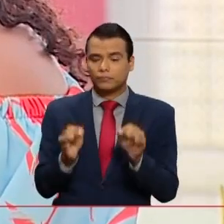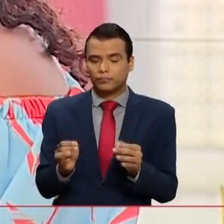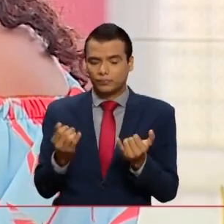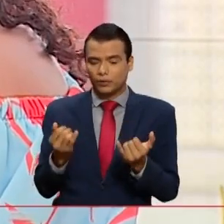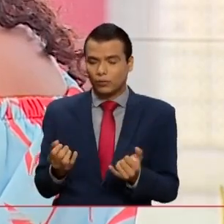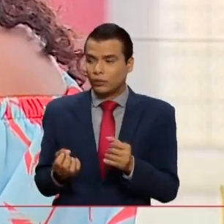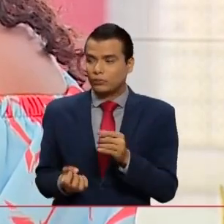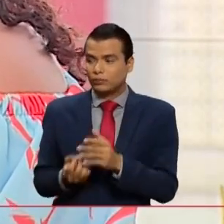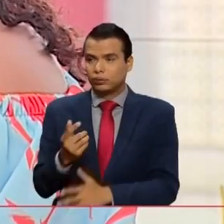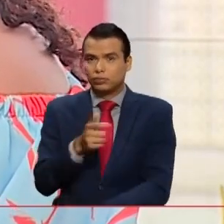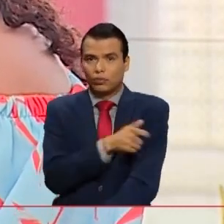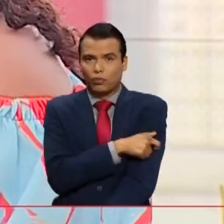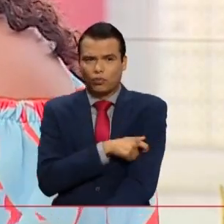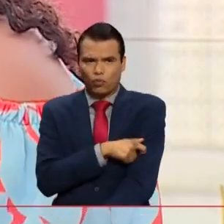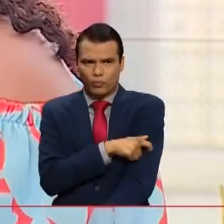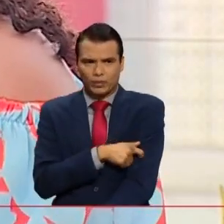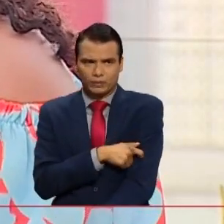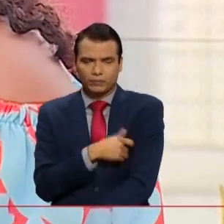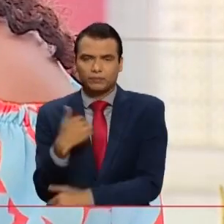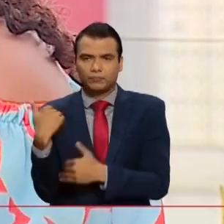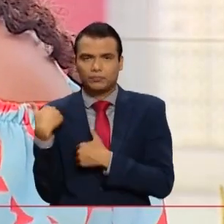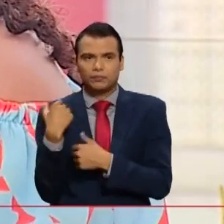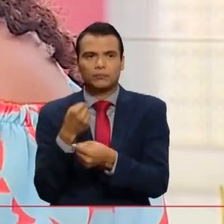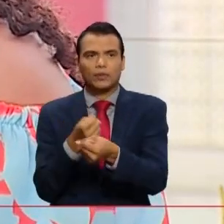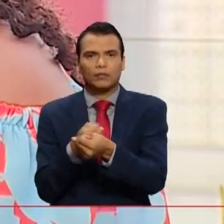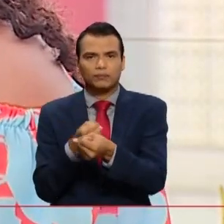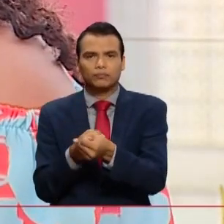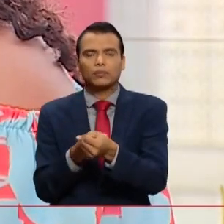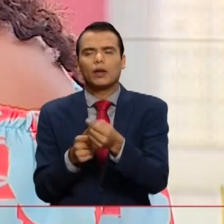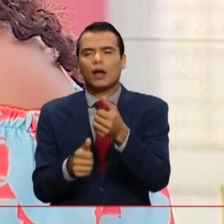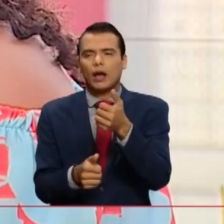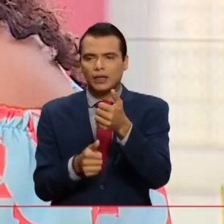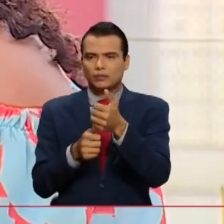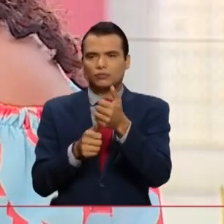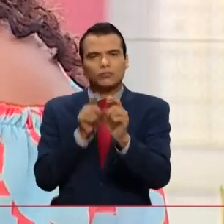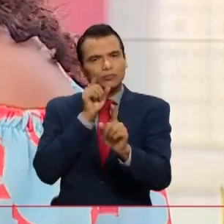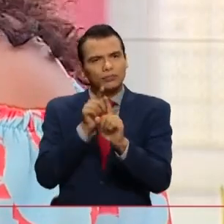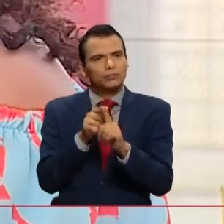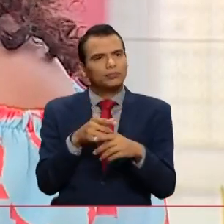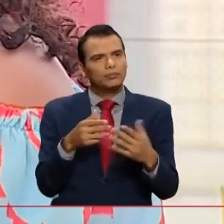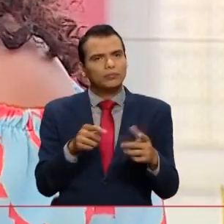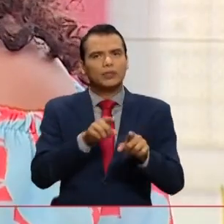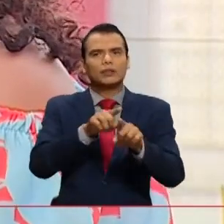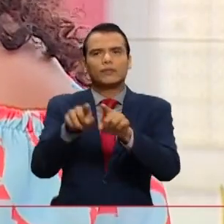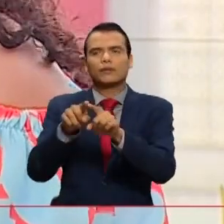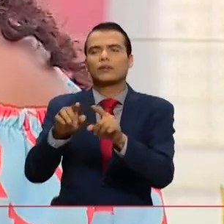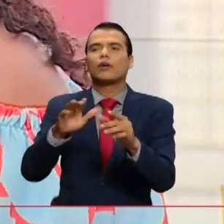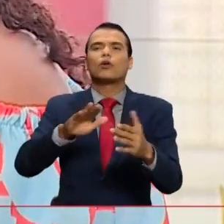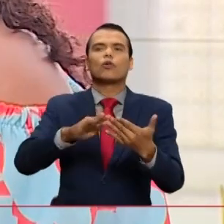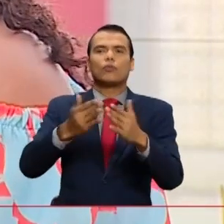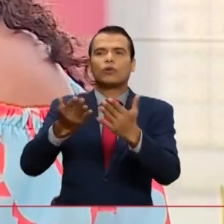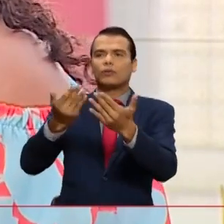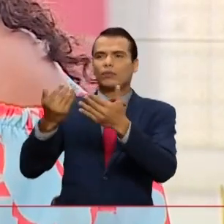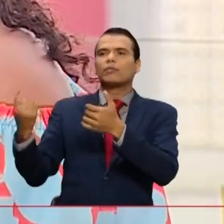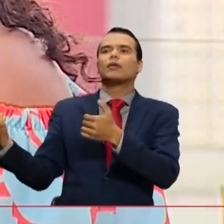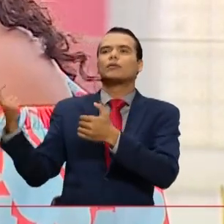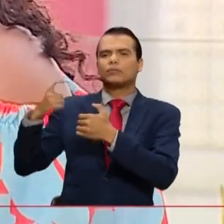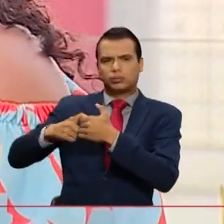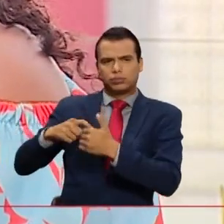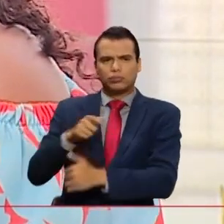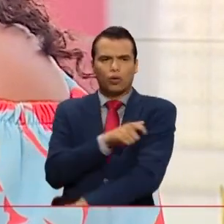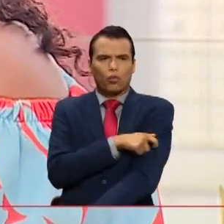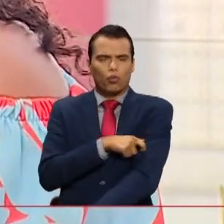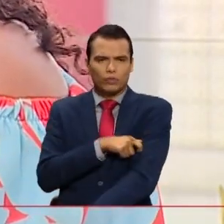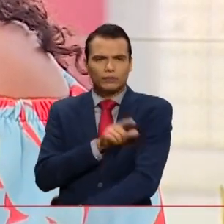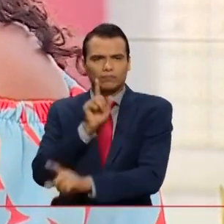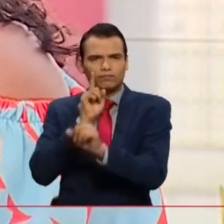el comité, técnico, asesor, lo vamos a ampliar para poder que las comunidades estén representadas en este comité, para